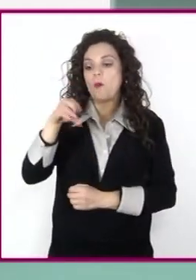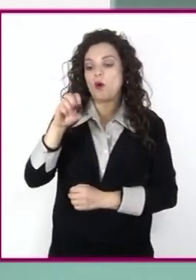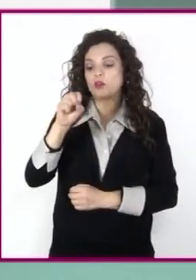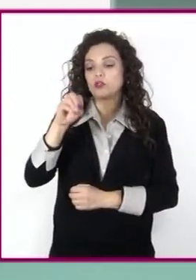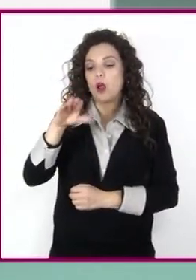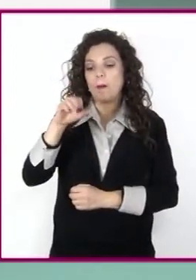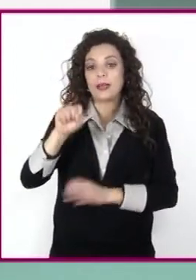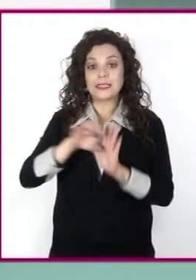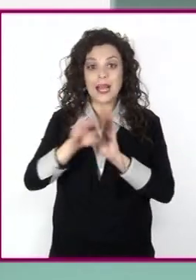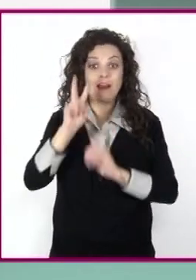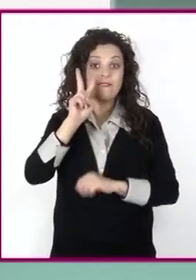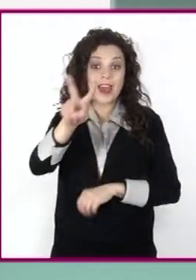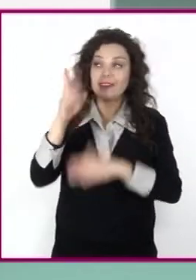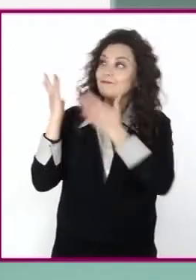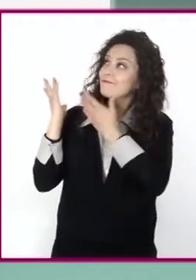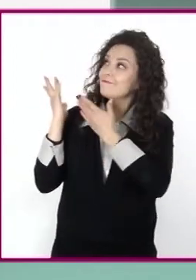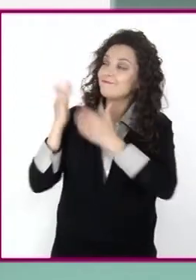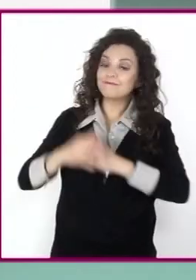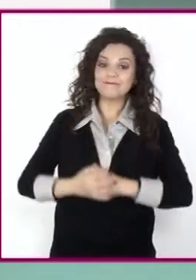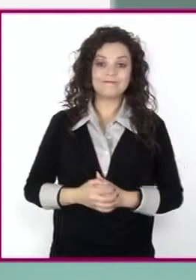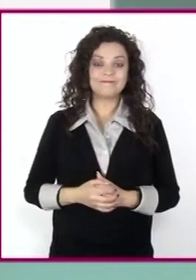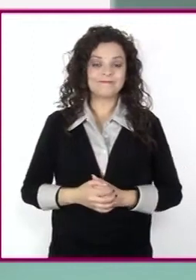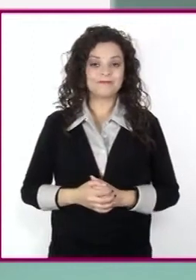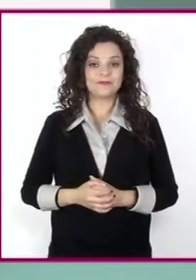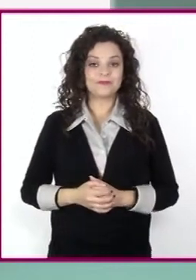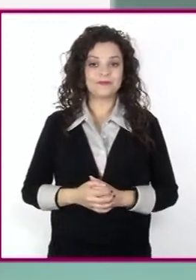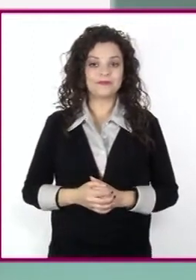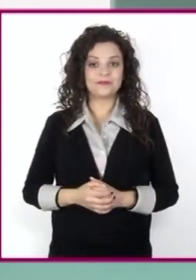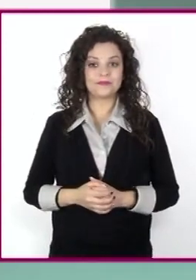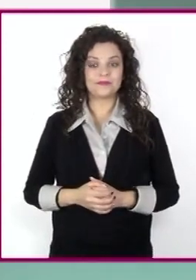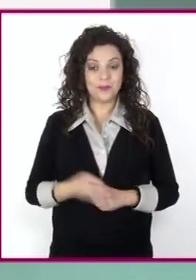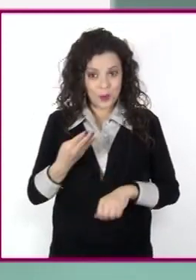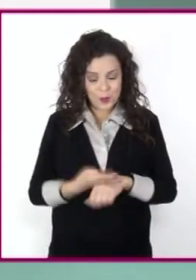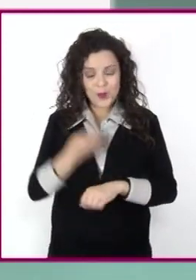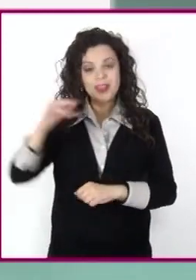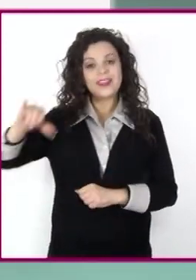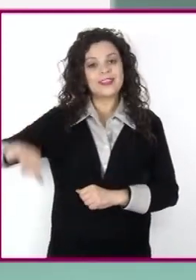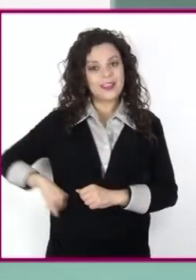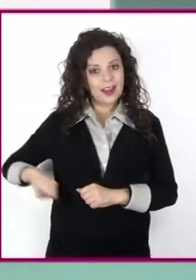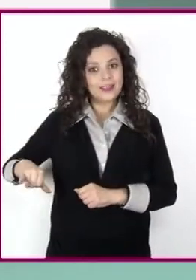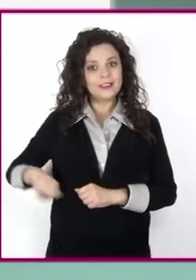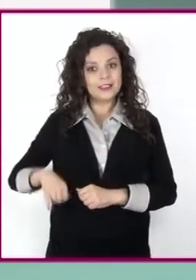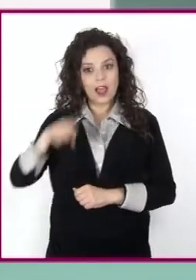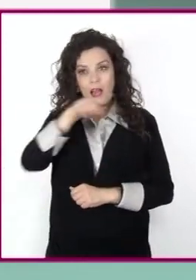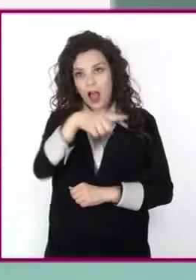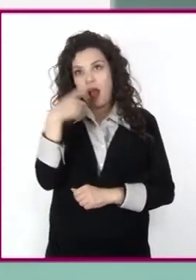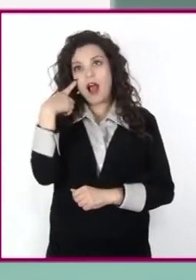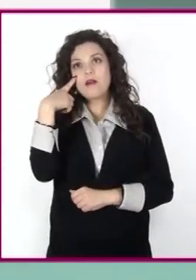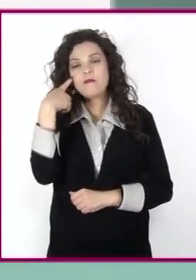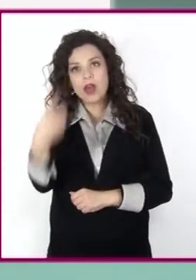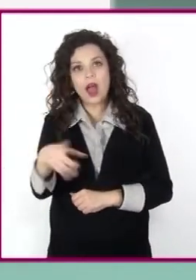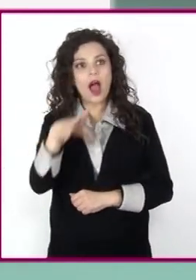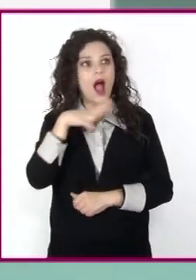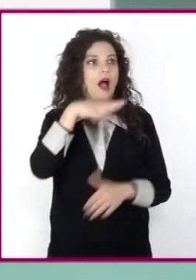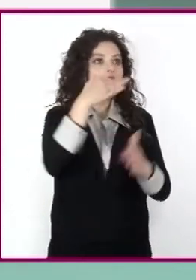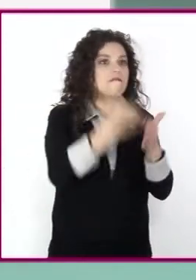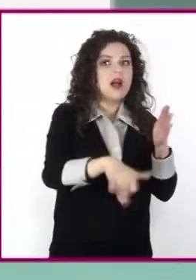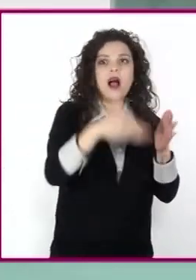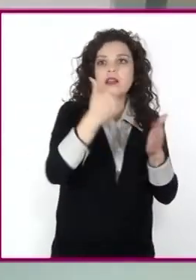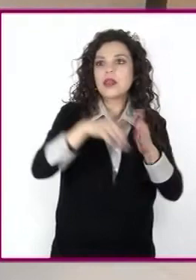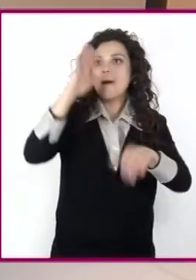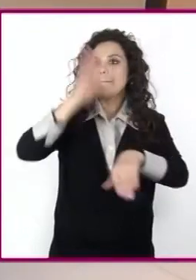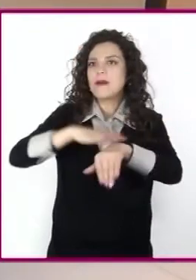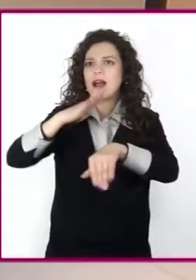que pueden ver en pantalla. ¡Qué interesante! Como pueden ver, aún tenemos mucho que aprender de la